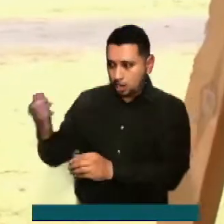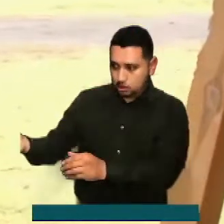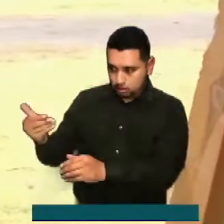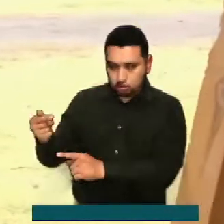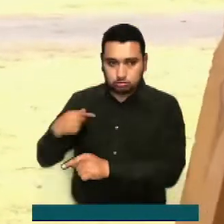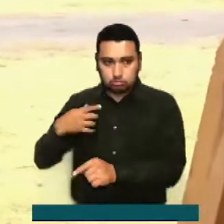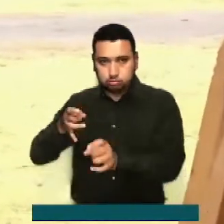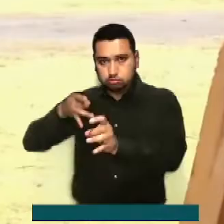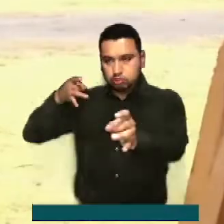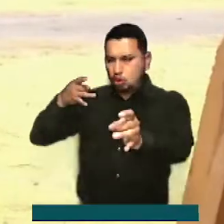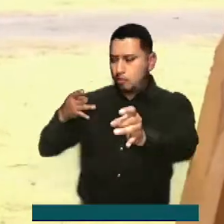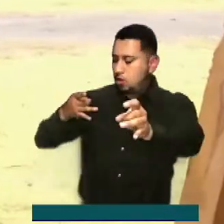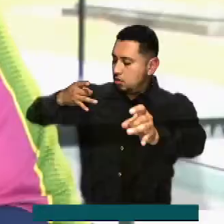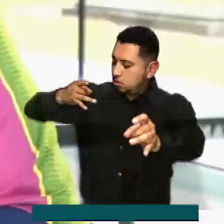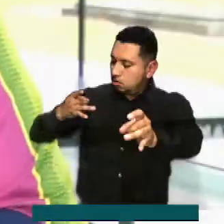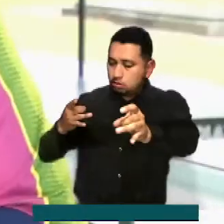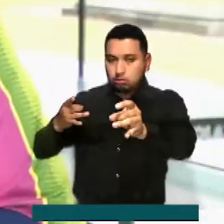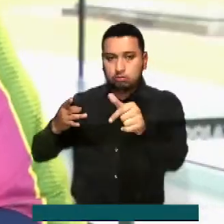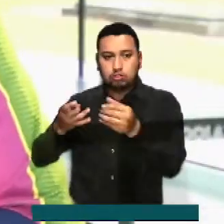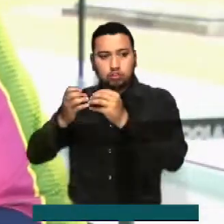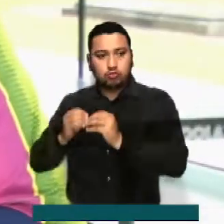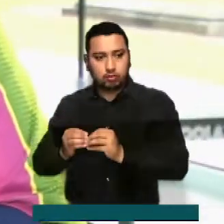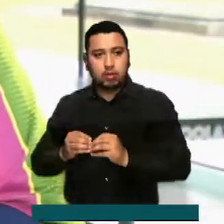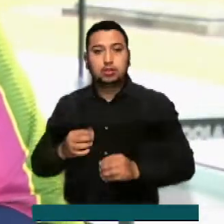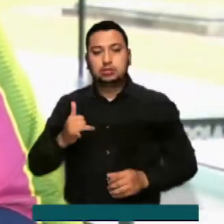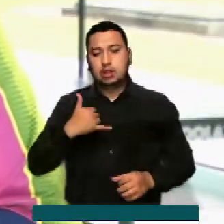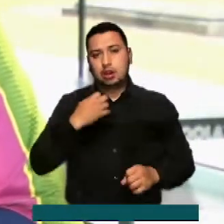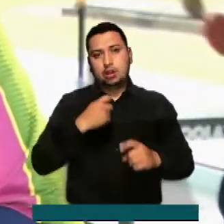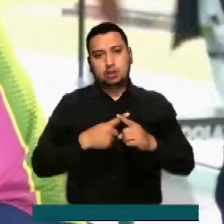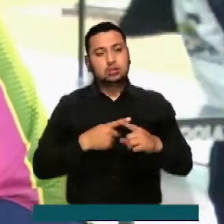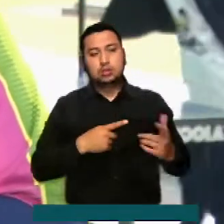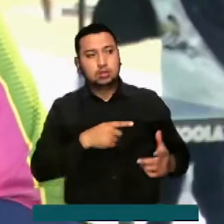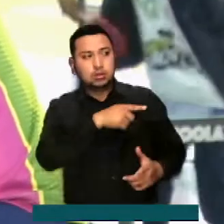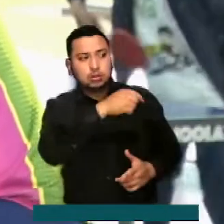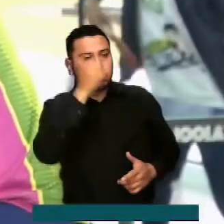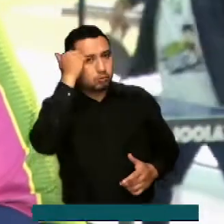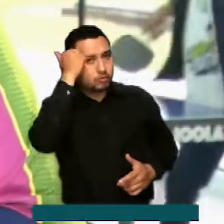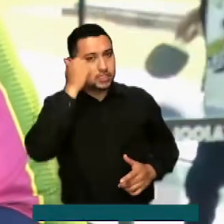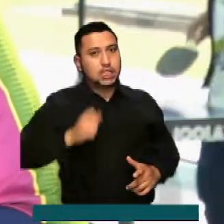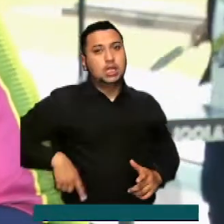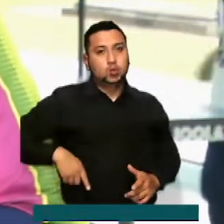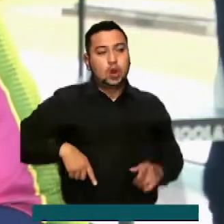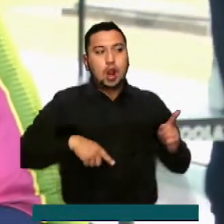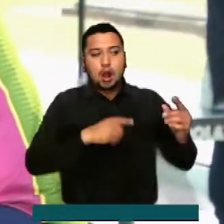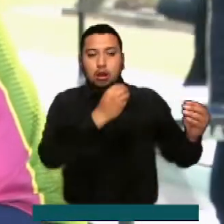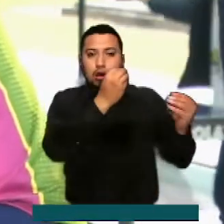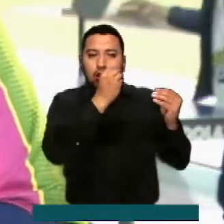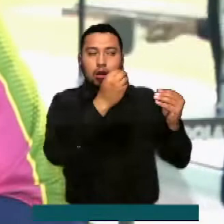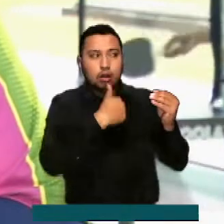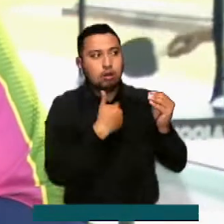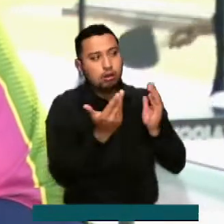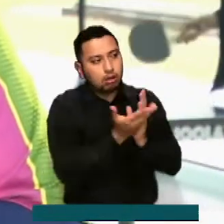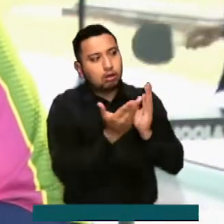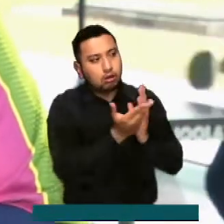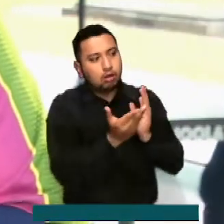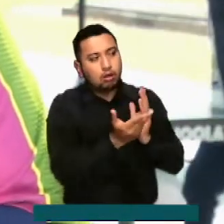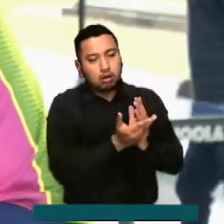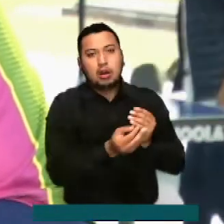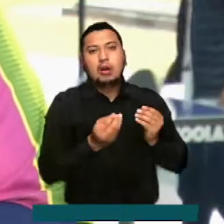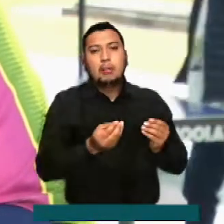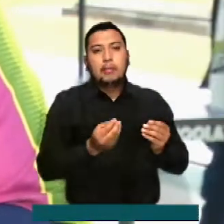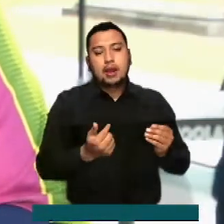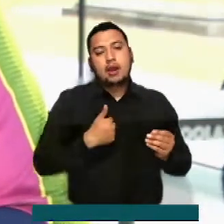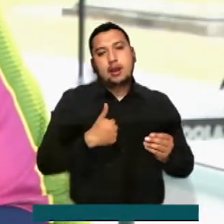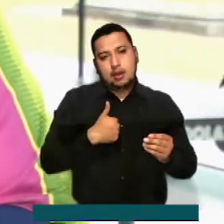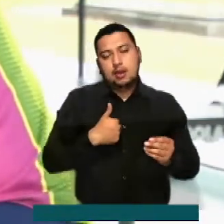me capacité soy de la mano del profesor de la escuela para empezar a dirigir la